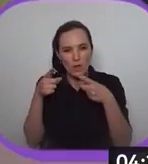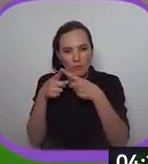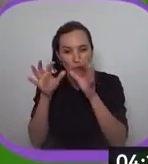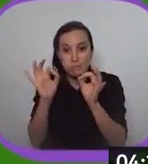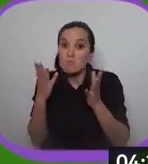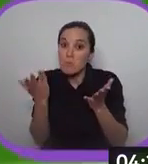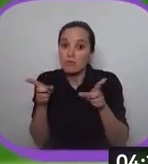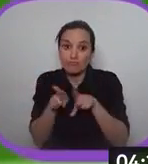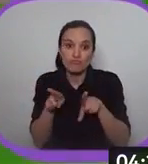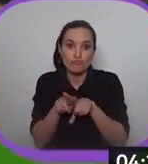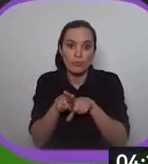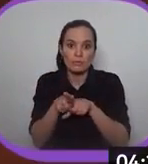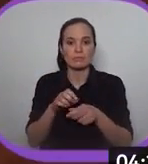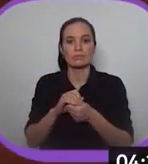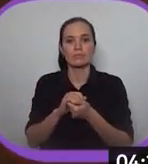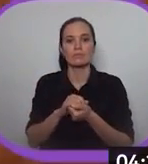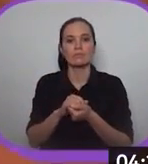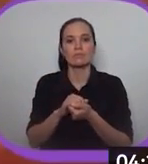No es lo que planeé, pero lo usaré.